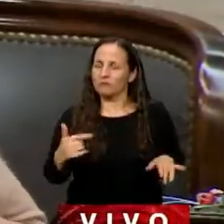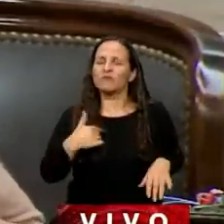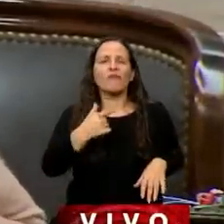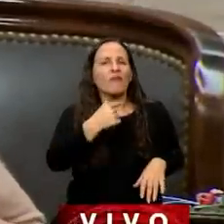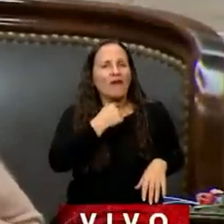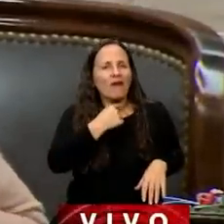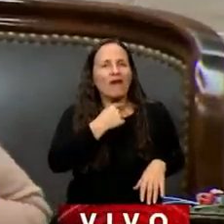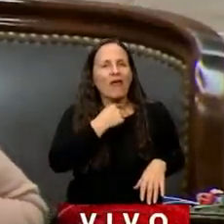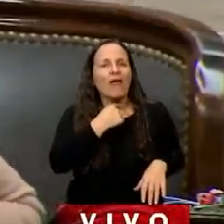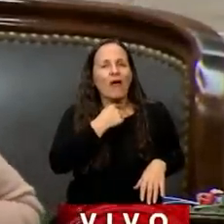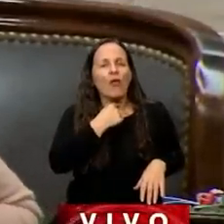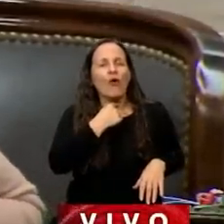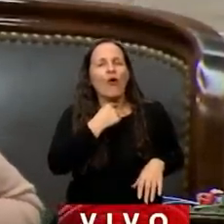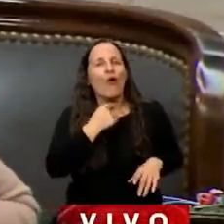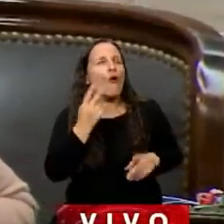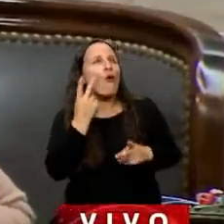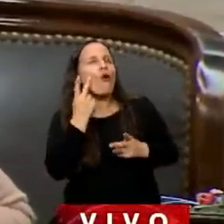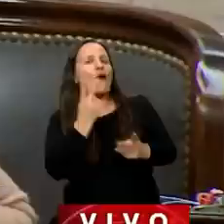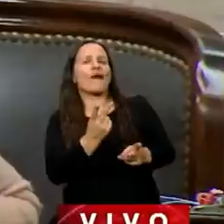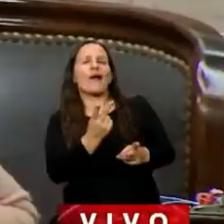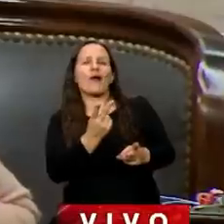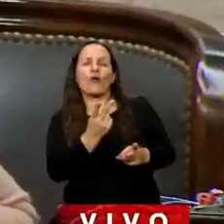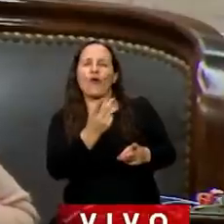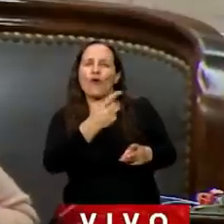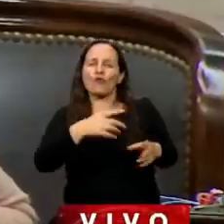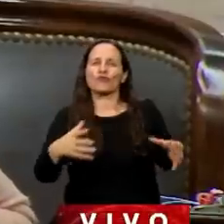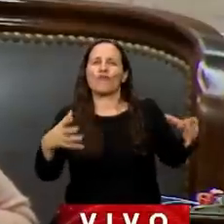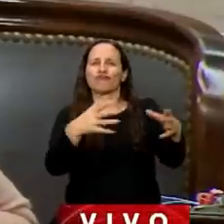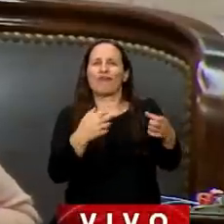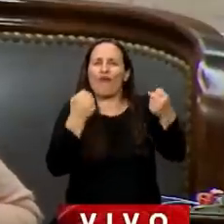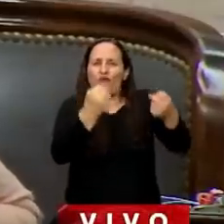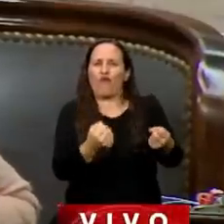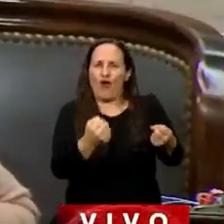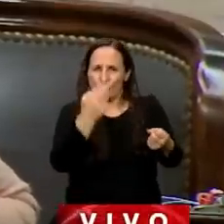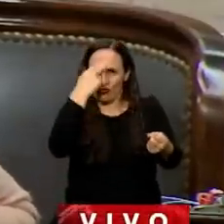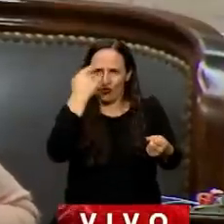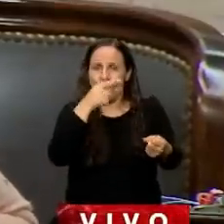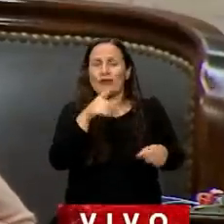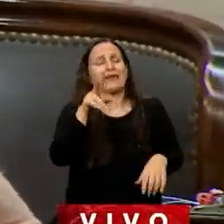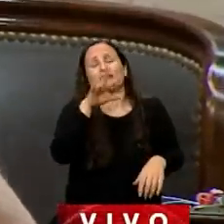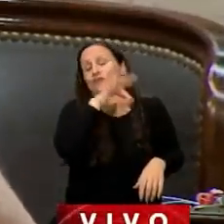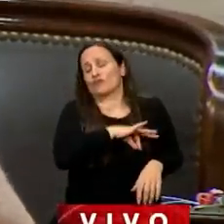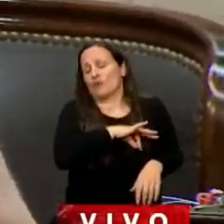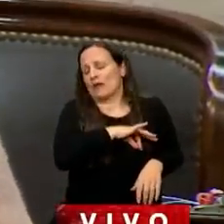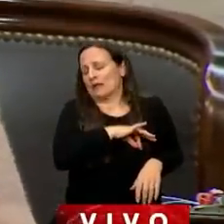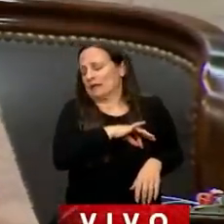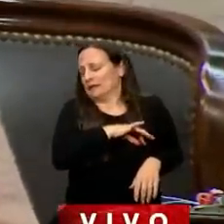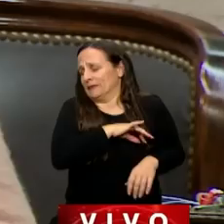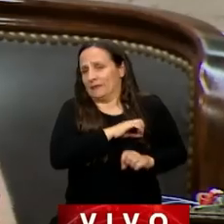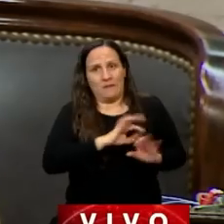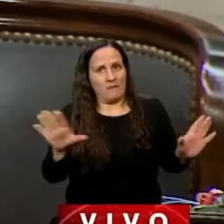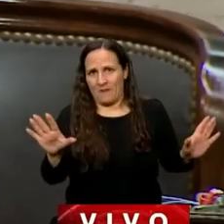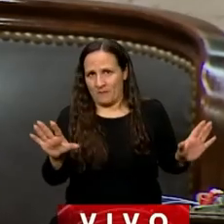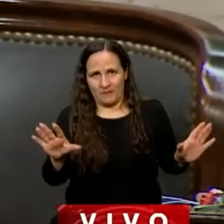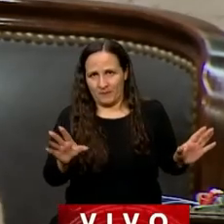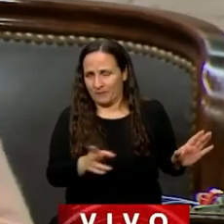quiero que se reconozca el esfuerzo que tiene esta gente y lo mal pago que están. Quiero hablar un